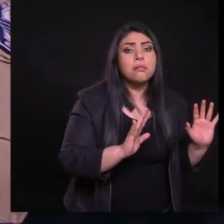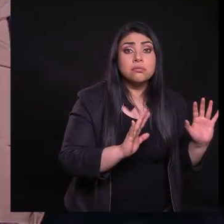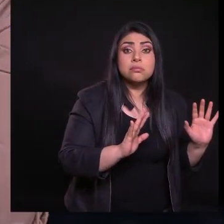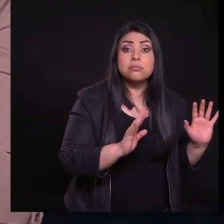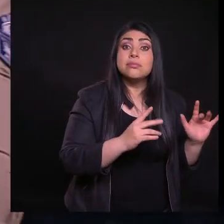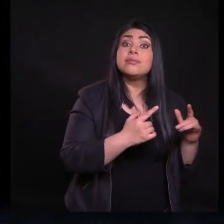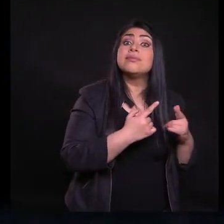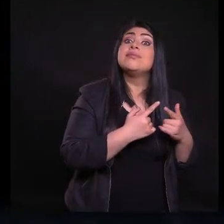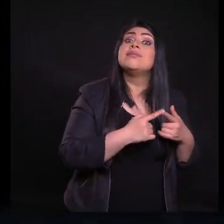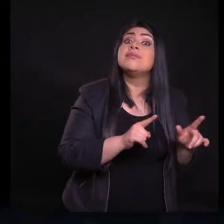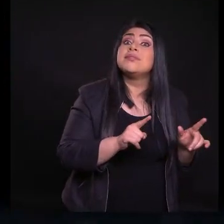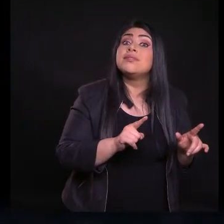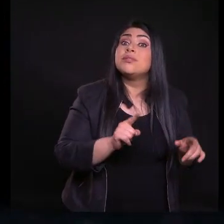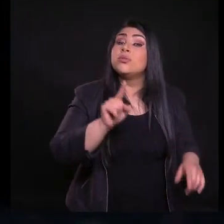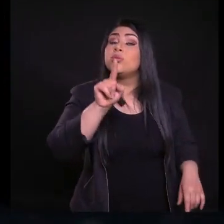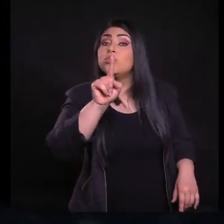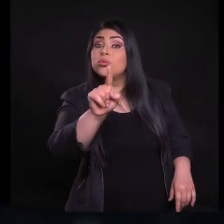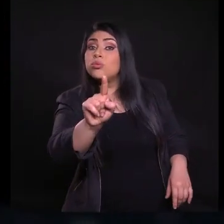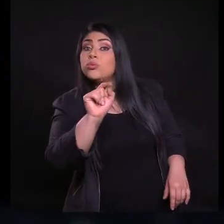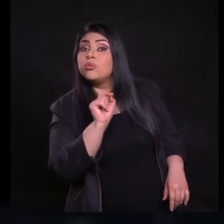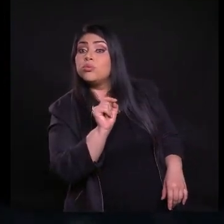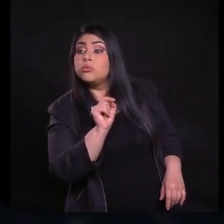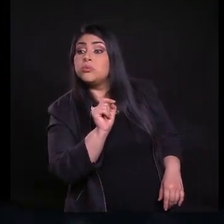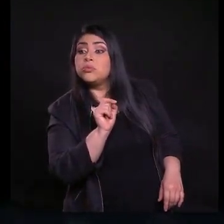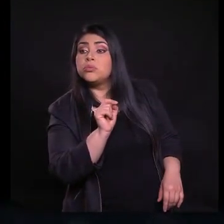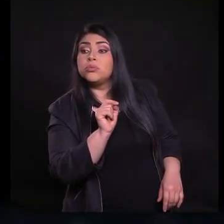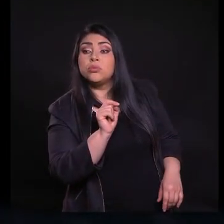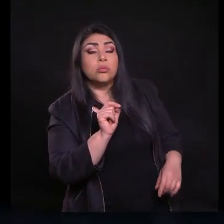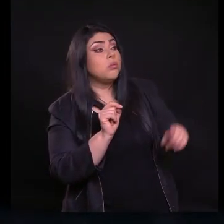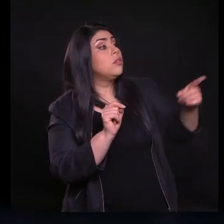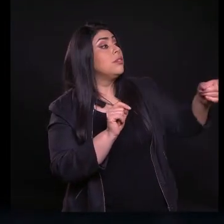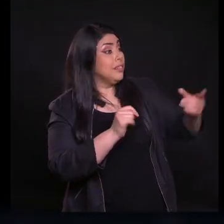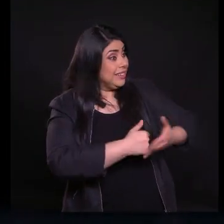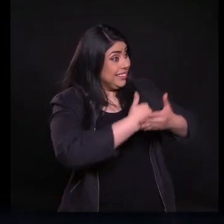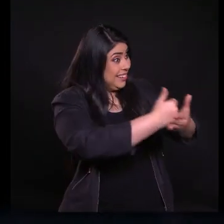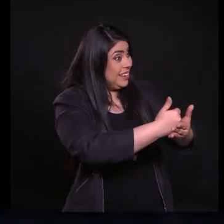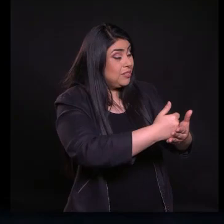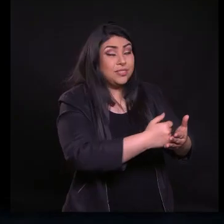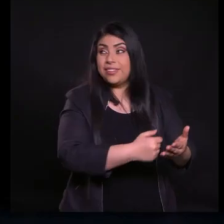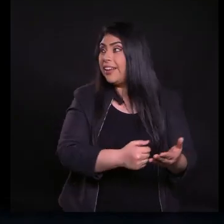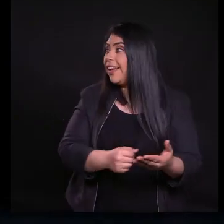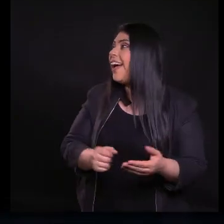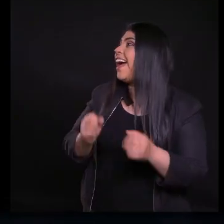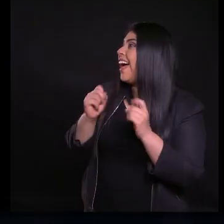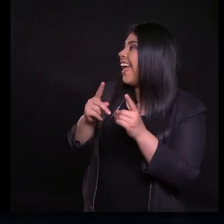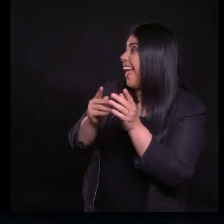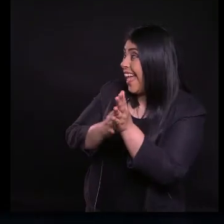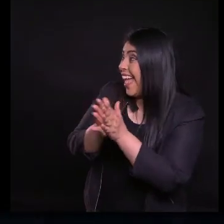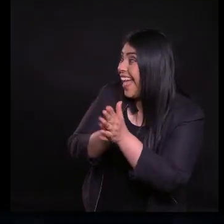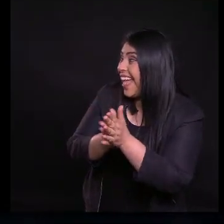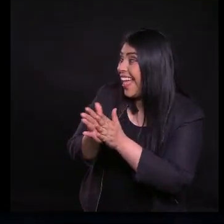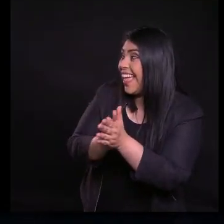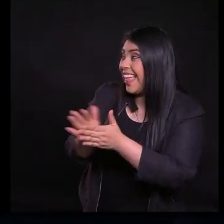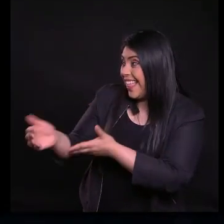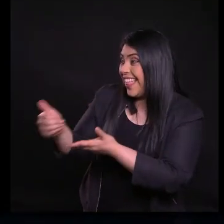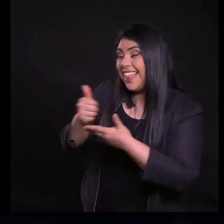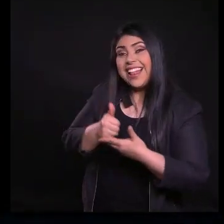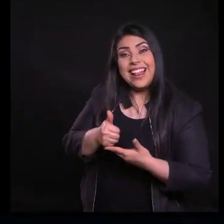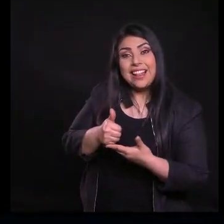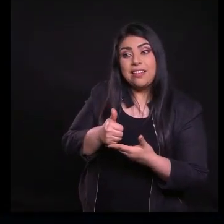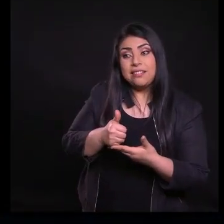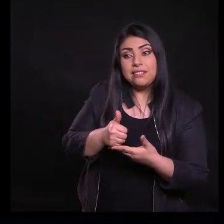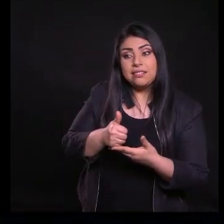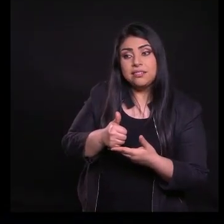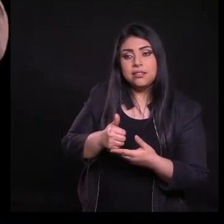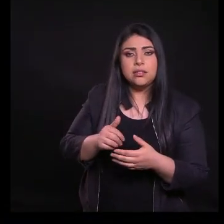estoy seguro que tú si esperas que ese favor lo aproveche la persona es correcto totalmente tú no